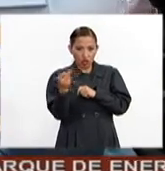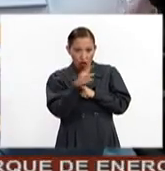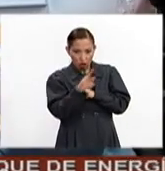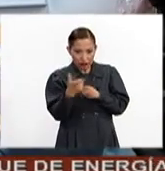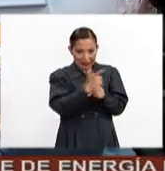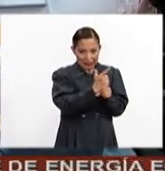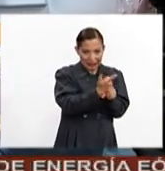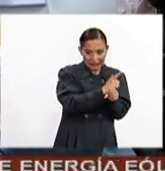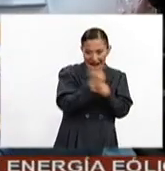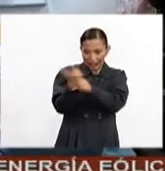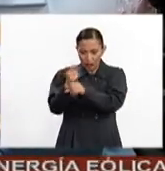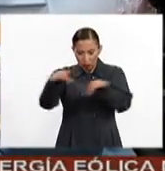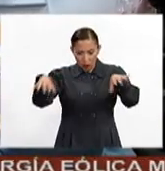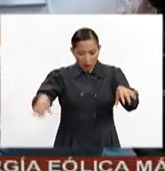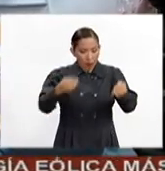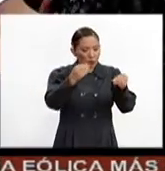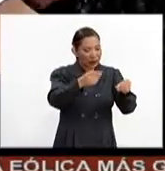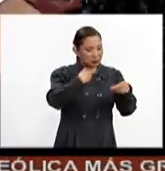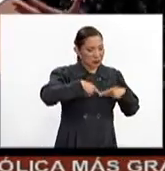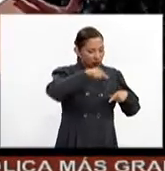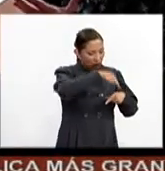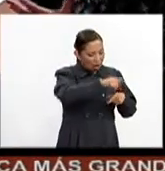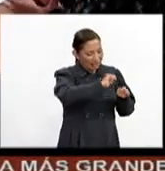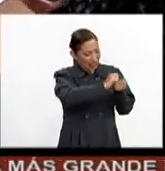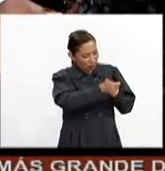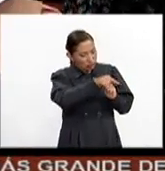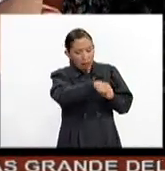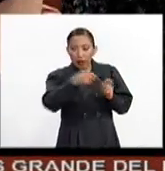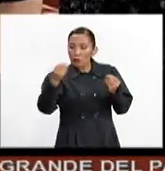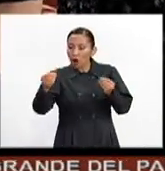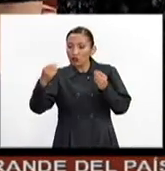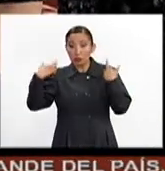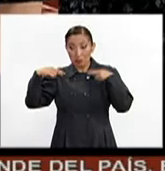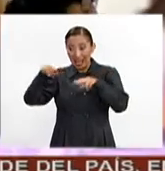de las dos licenciaturas a la vez, muchos de los traductores, pero también muchos